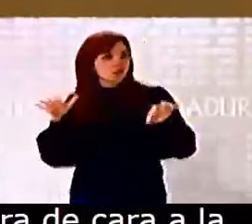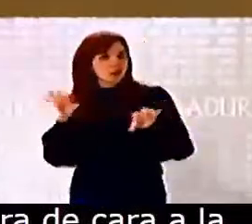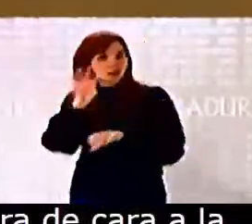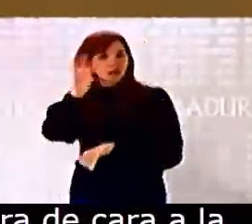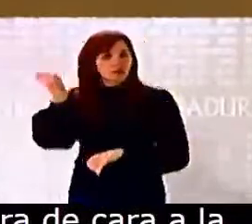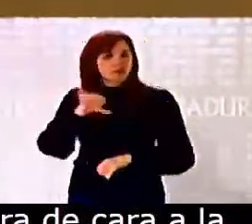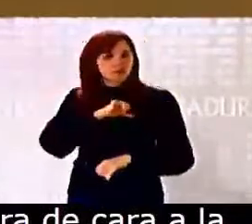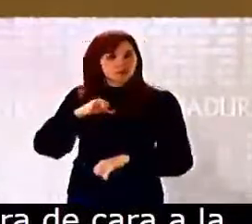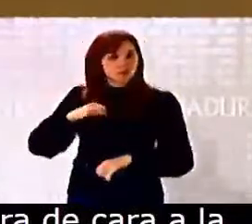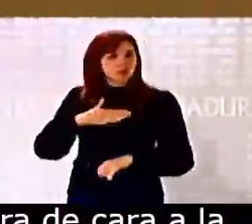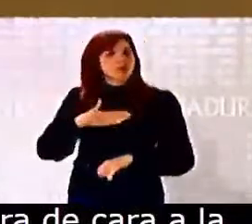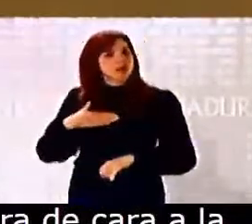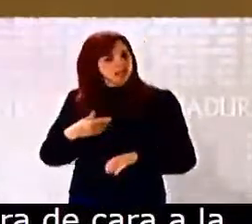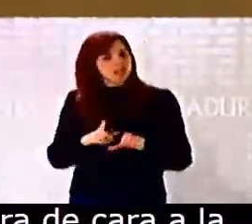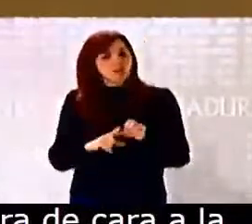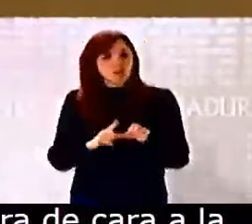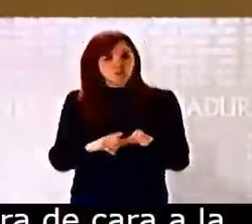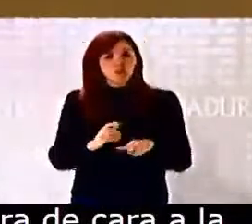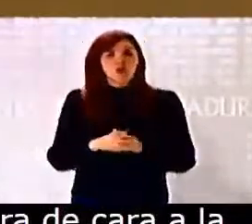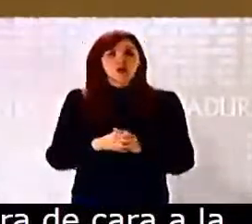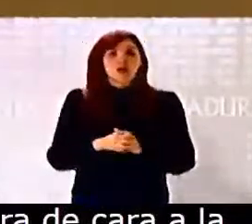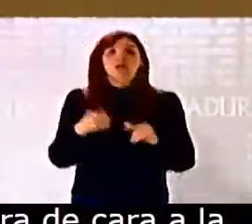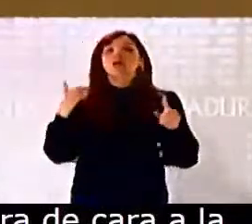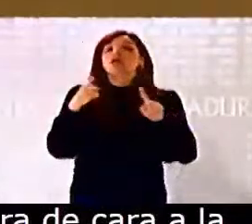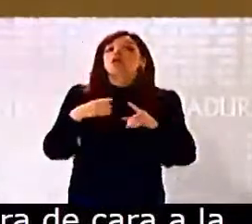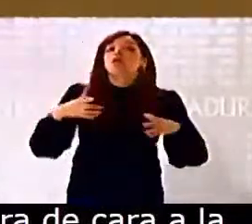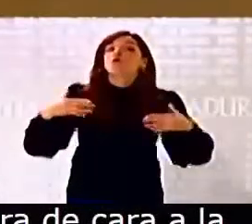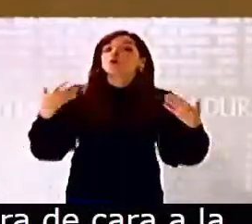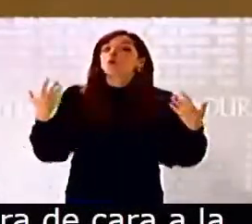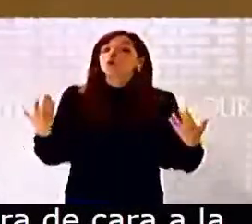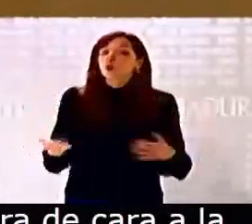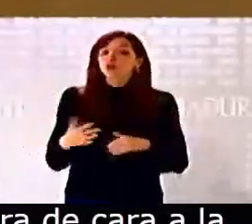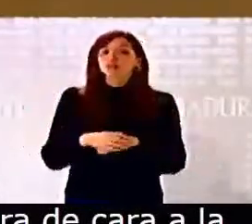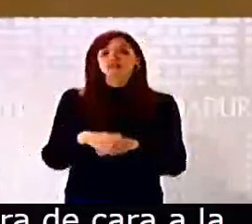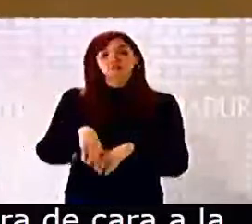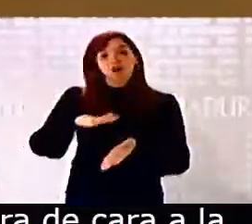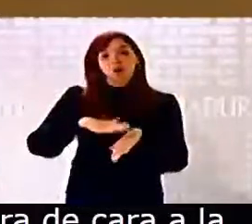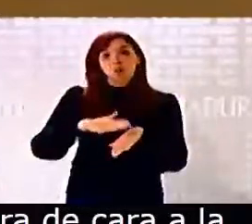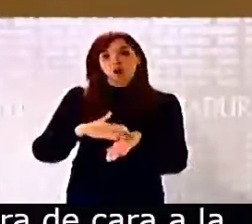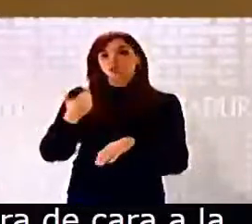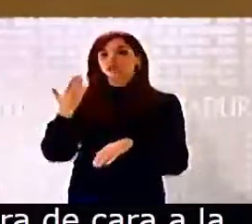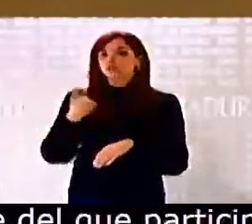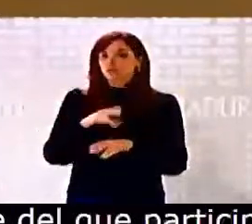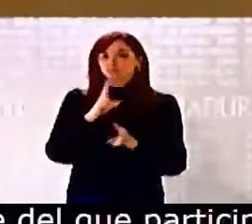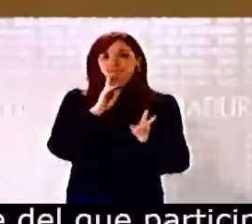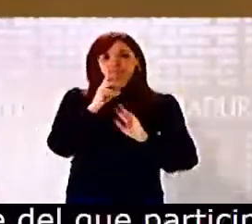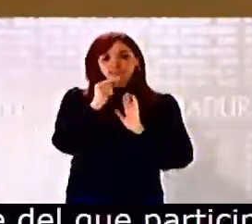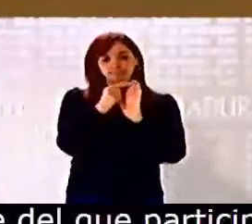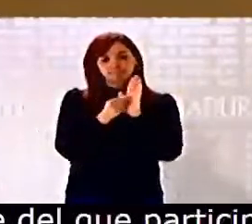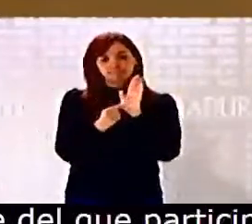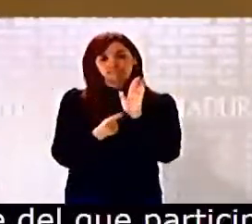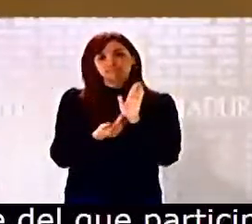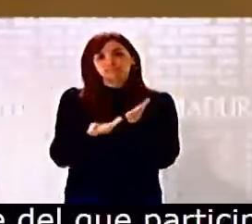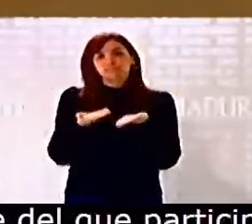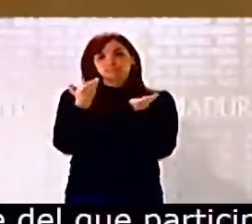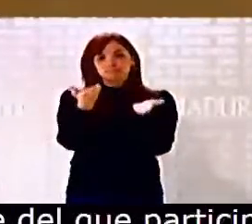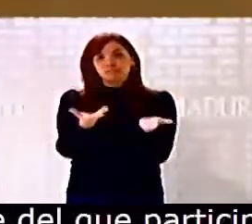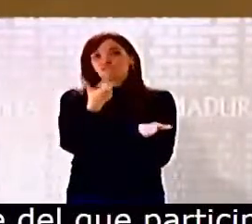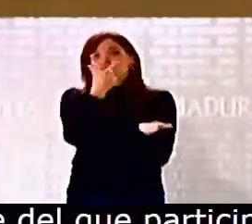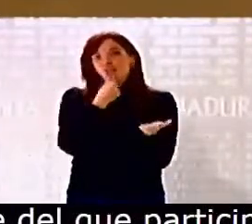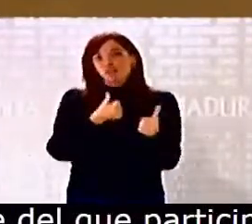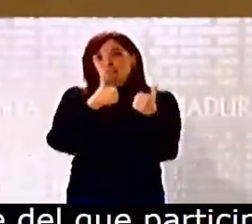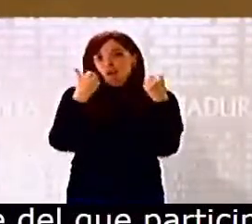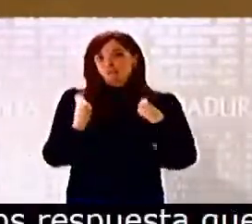comunidades autónomas para que pues tengamos respuestas que faciliten la vida no solo a los ciudadanos,